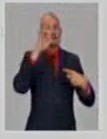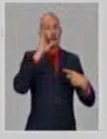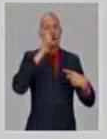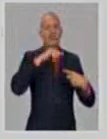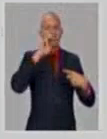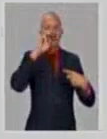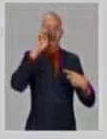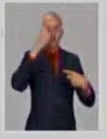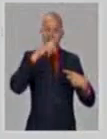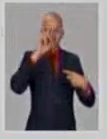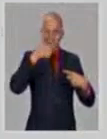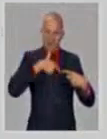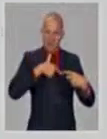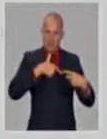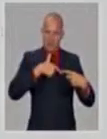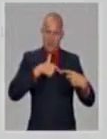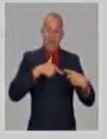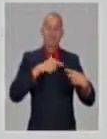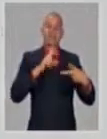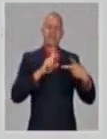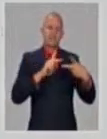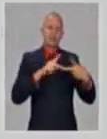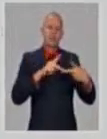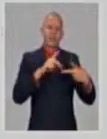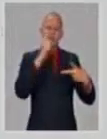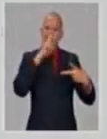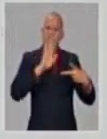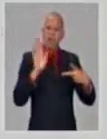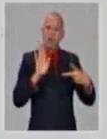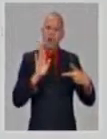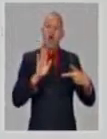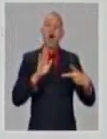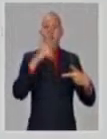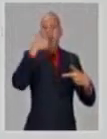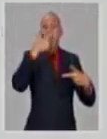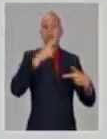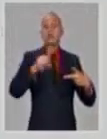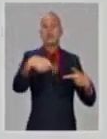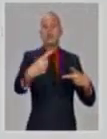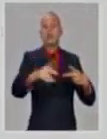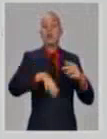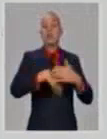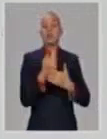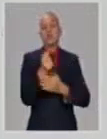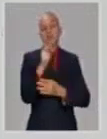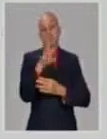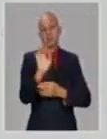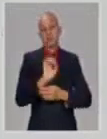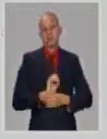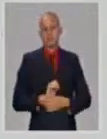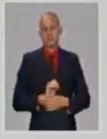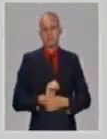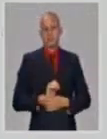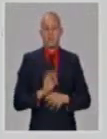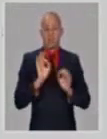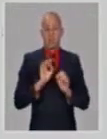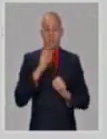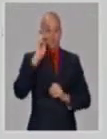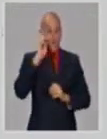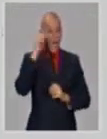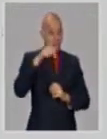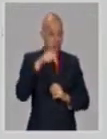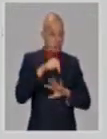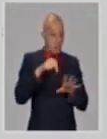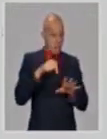debe completarse su aplicación el 28 de abril. Y hay uno de los grupos, pues son tres grupos en